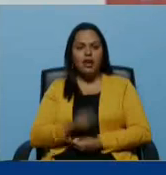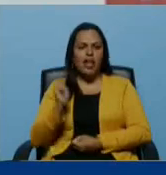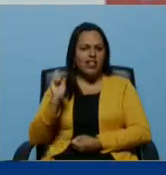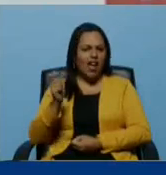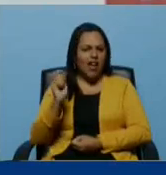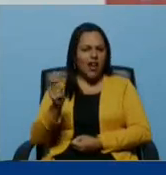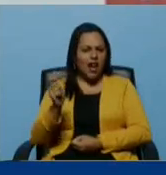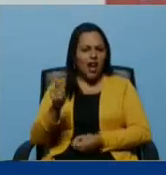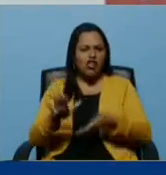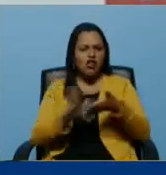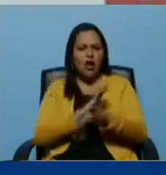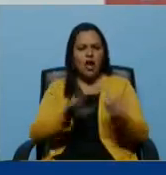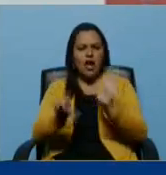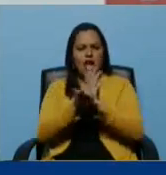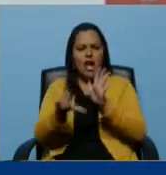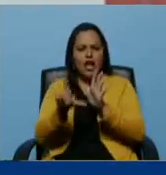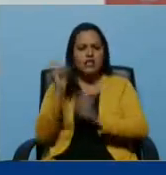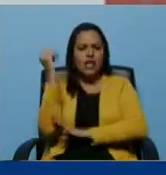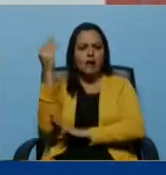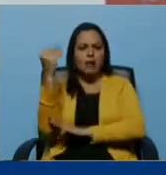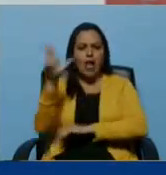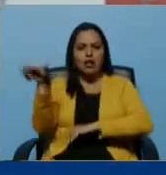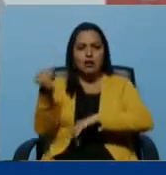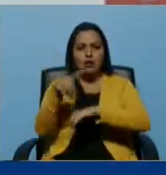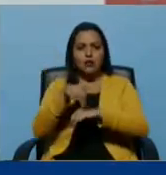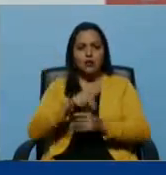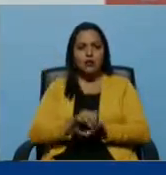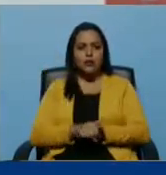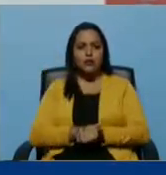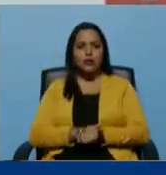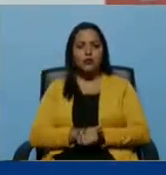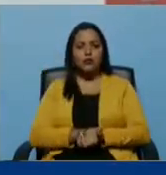son las leyes de la Asamblea Nacional.